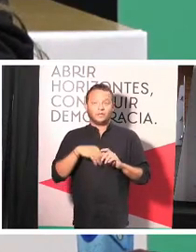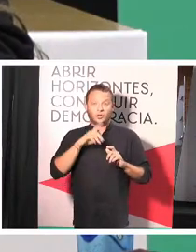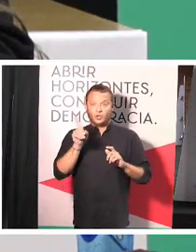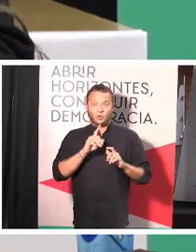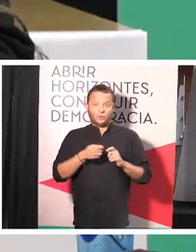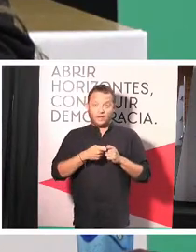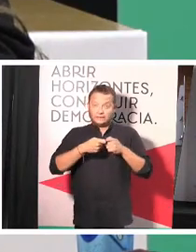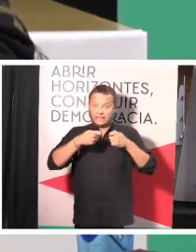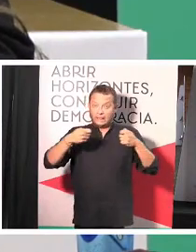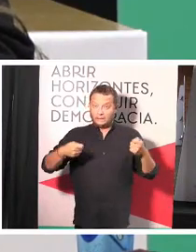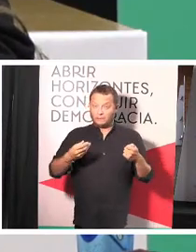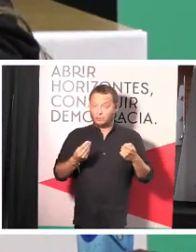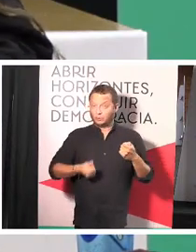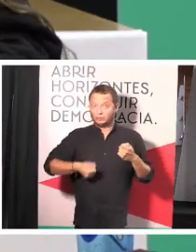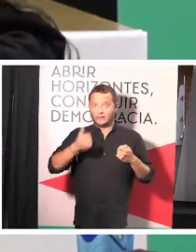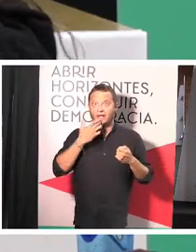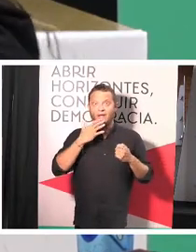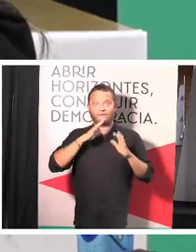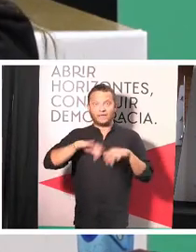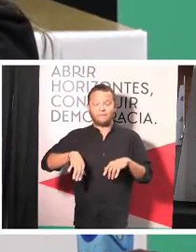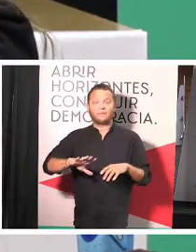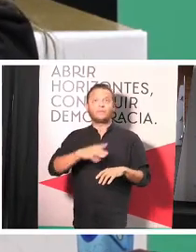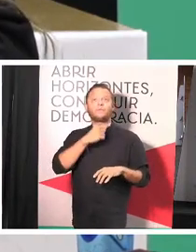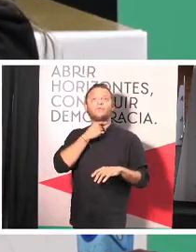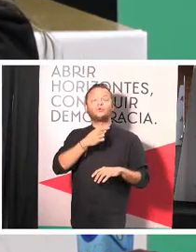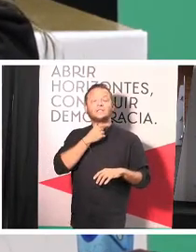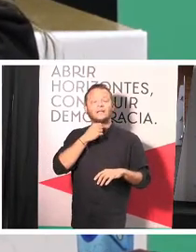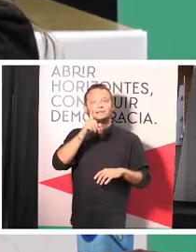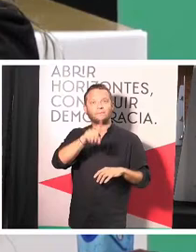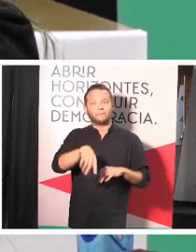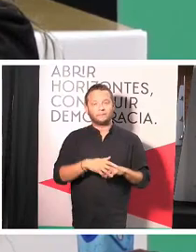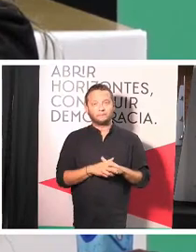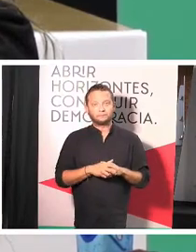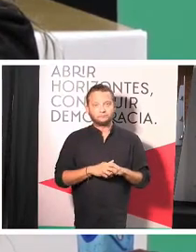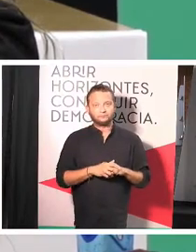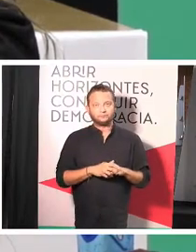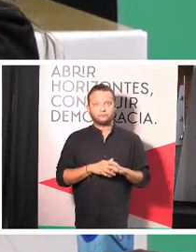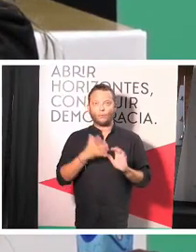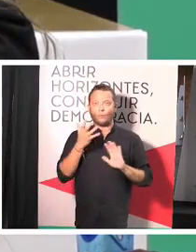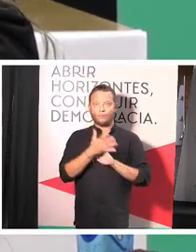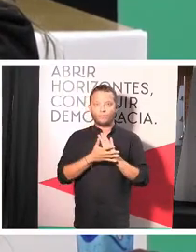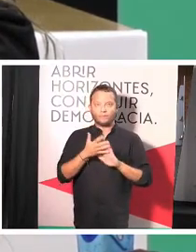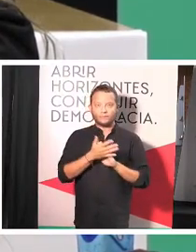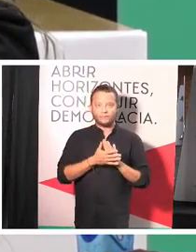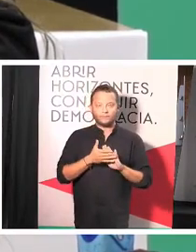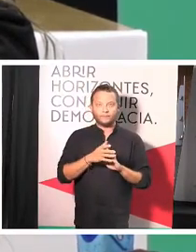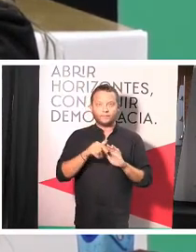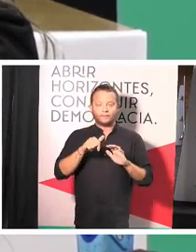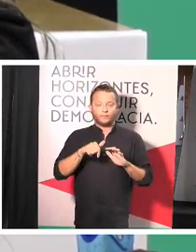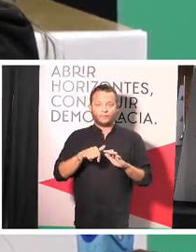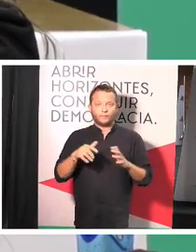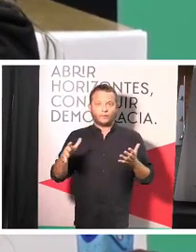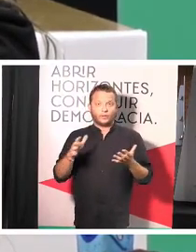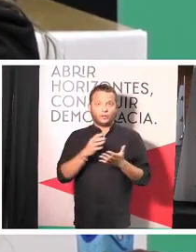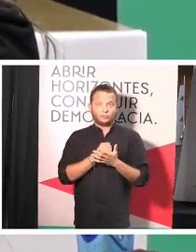extenderme mucho más. Finalmente, me gustaría también hablar en todo este